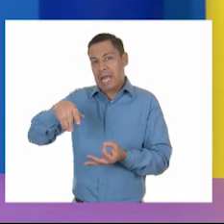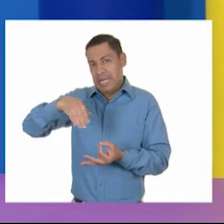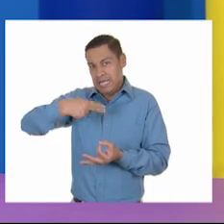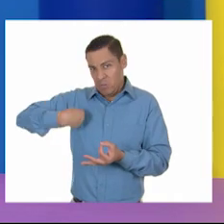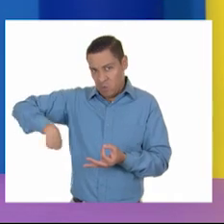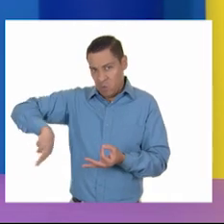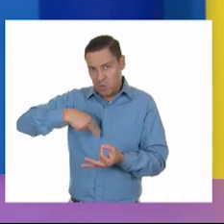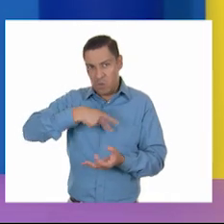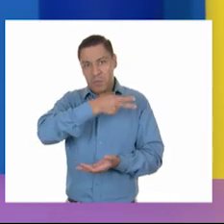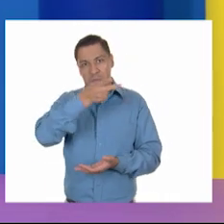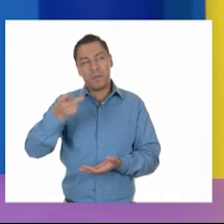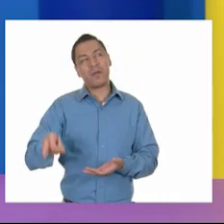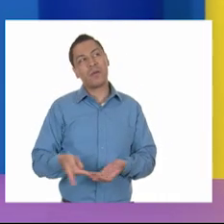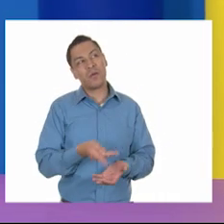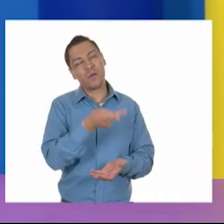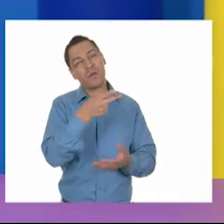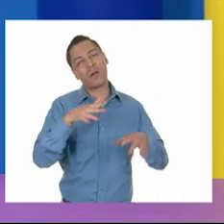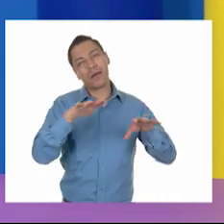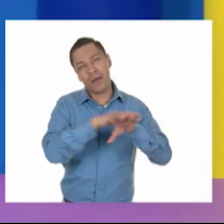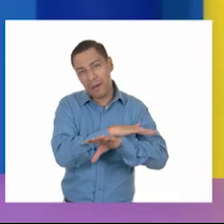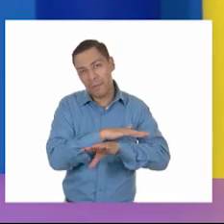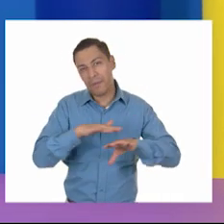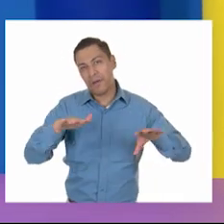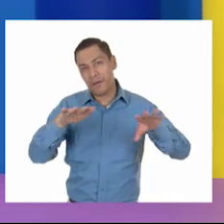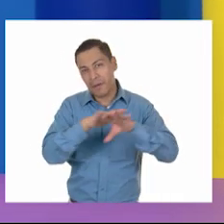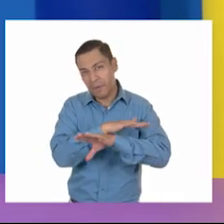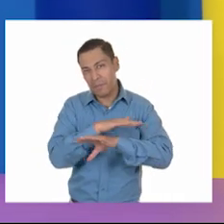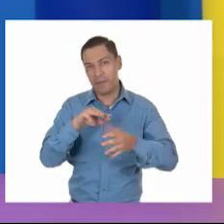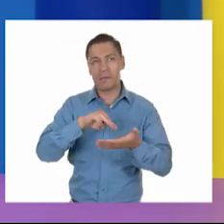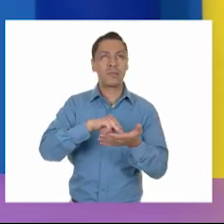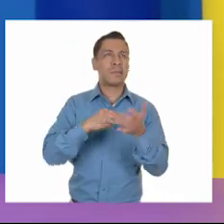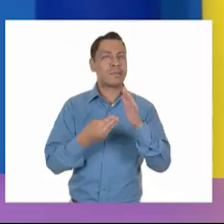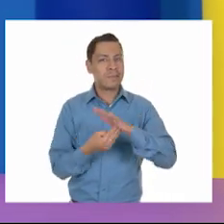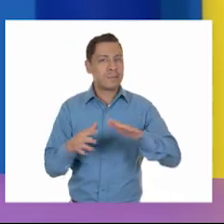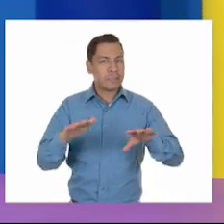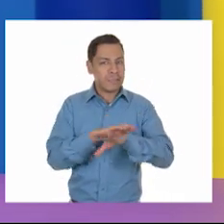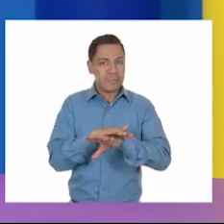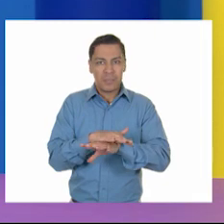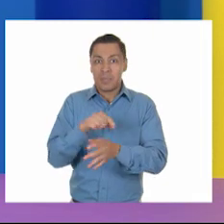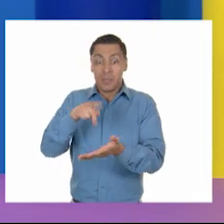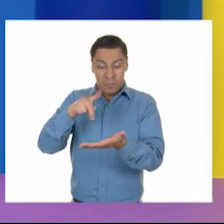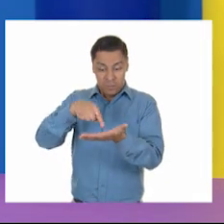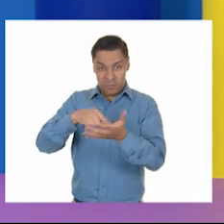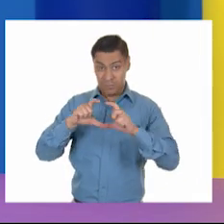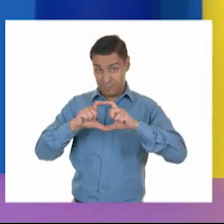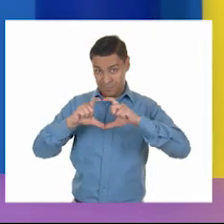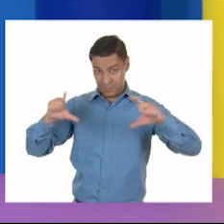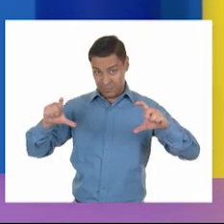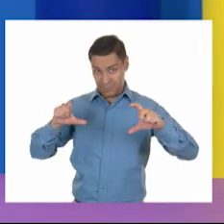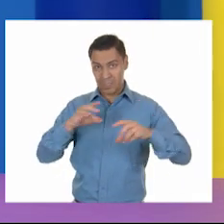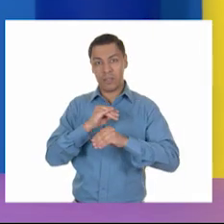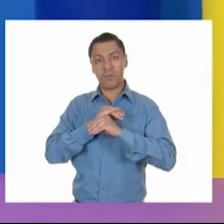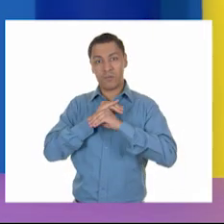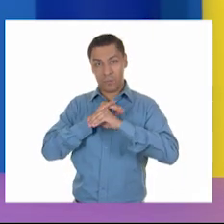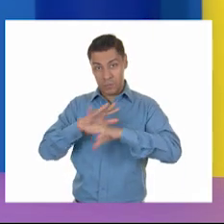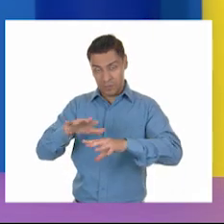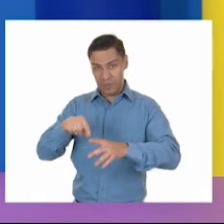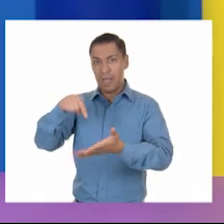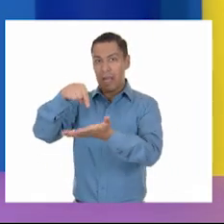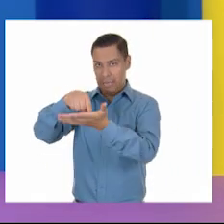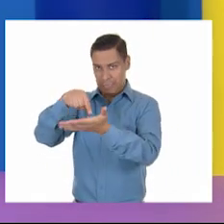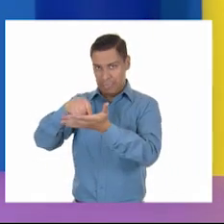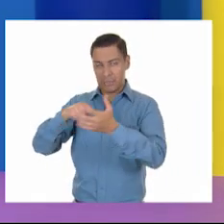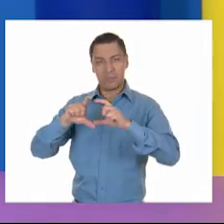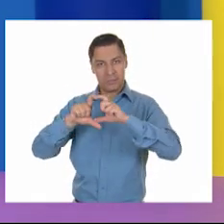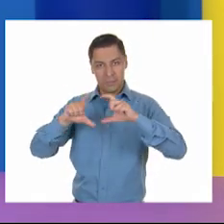Sí cambia la forma de decir las cosas, pero la información sigue ahí. Solamente se está diciendo, pues,